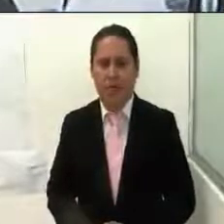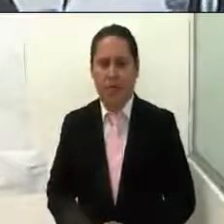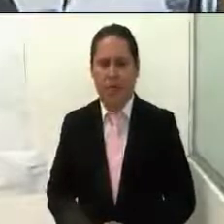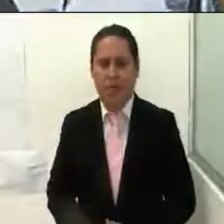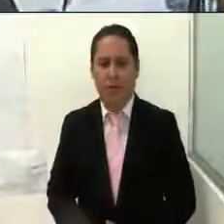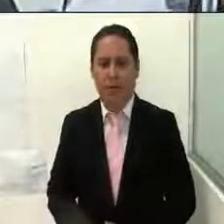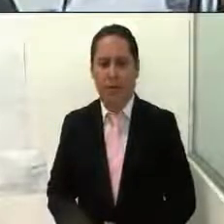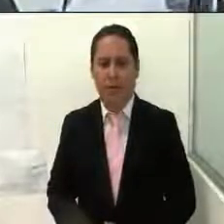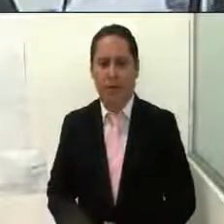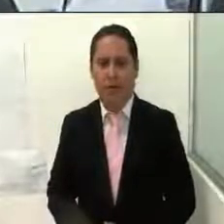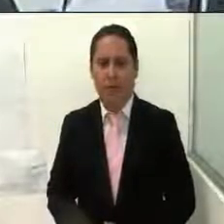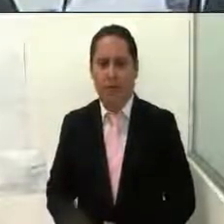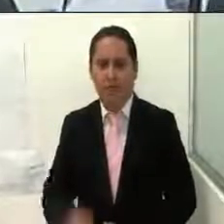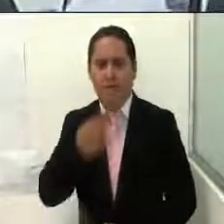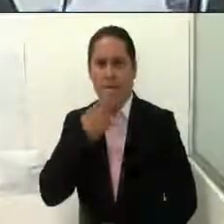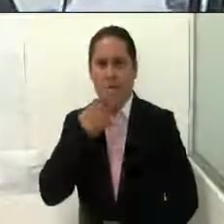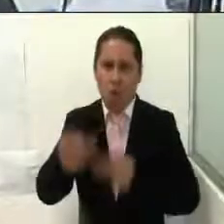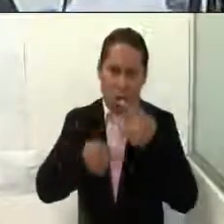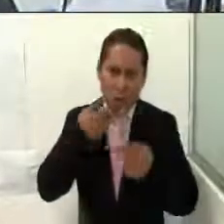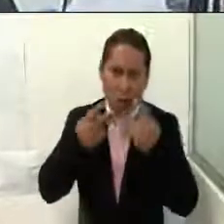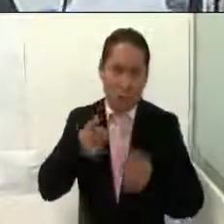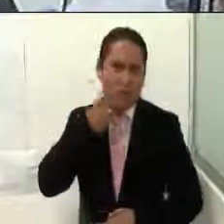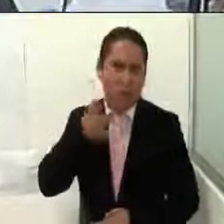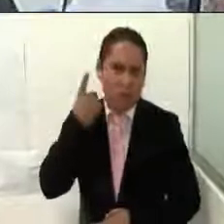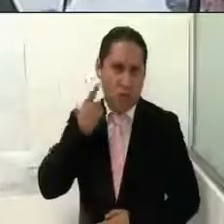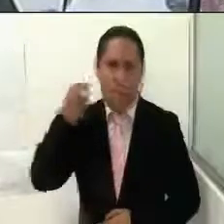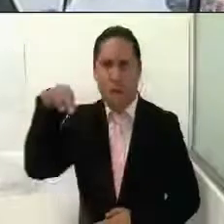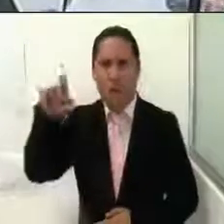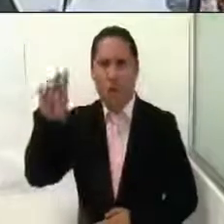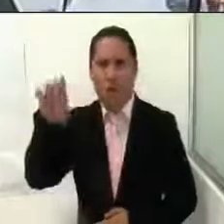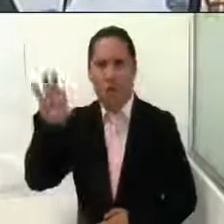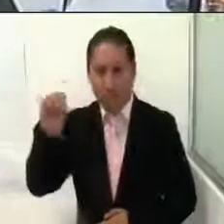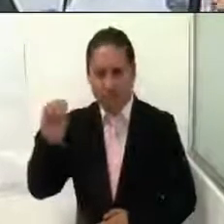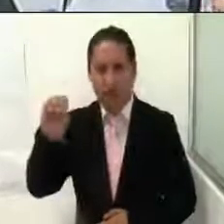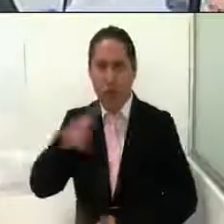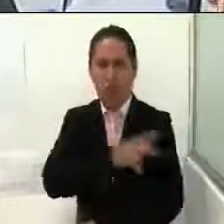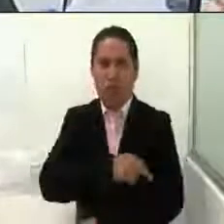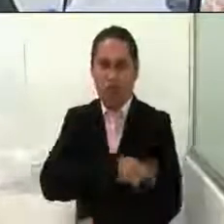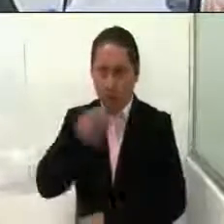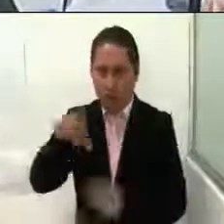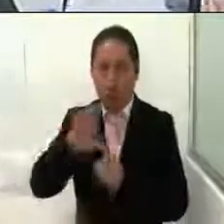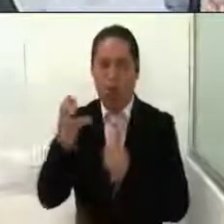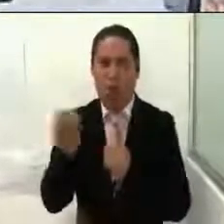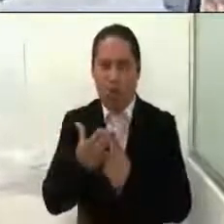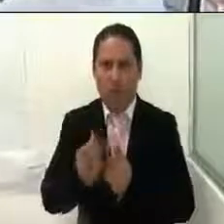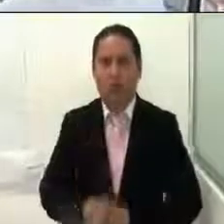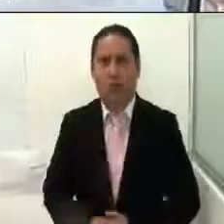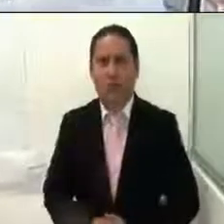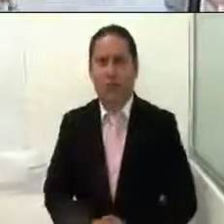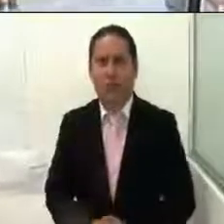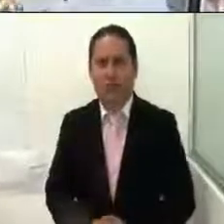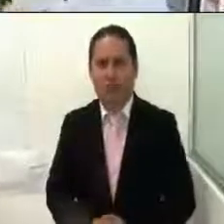tiene el uso de la palabra y ciudadano diputado mauricio mendoza castañeda vocal de esta comisión muchas